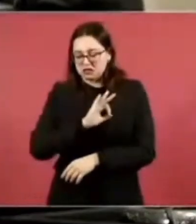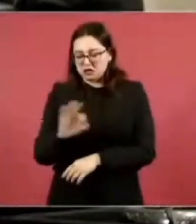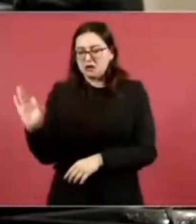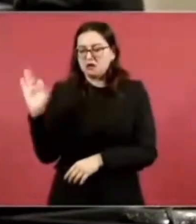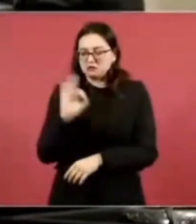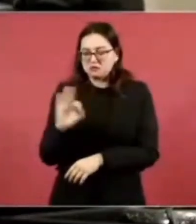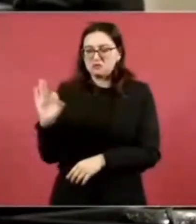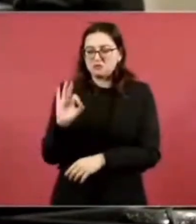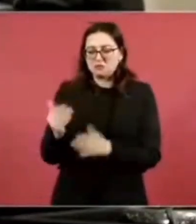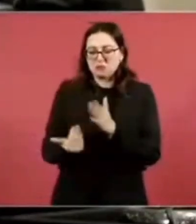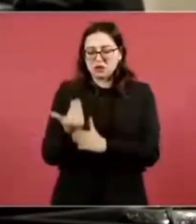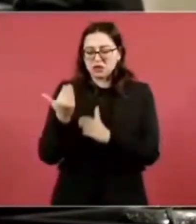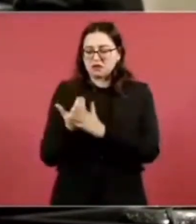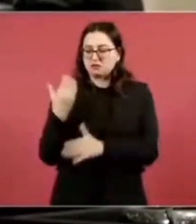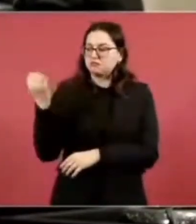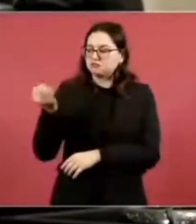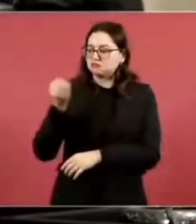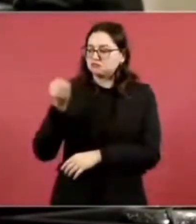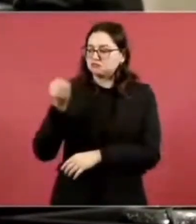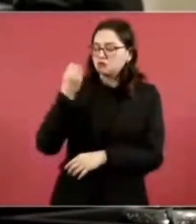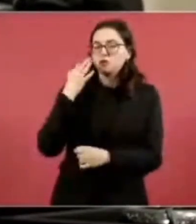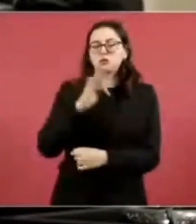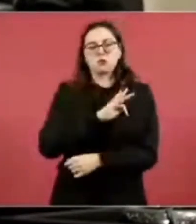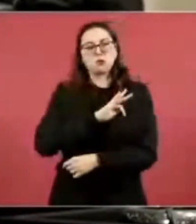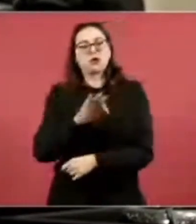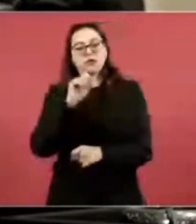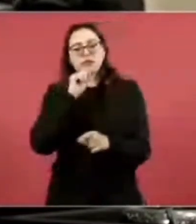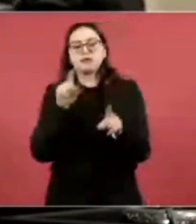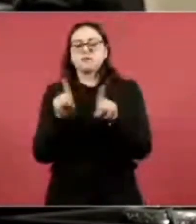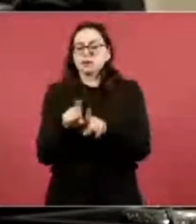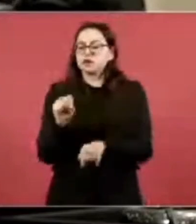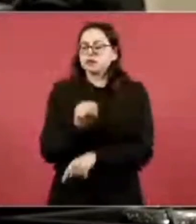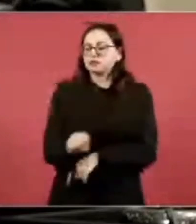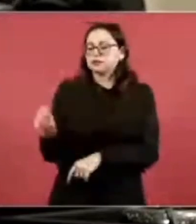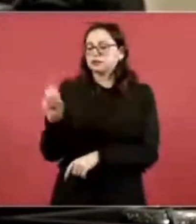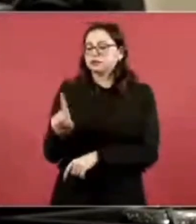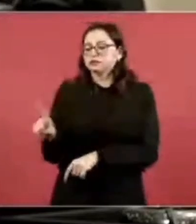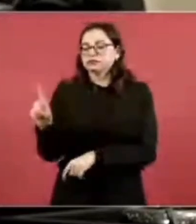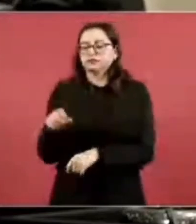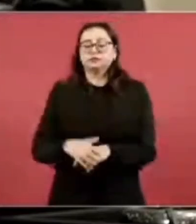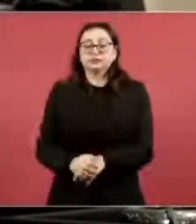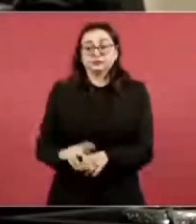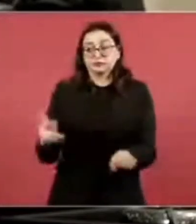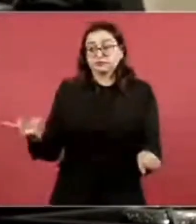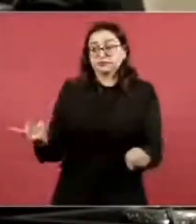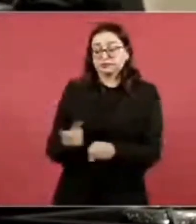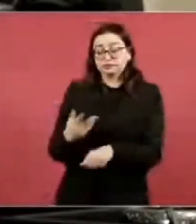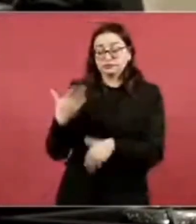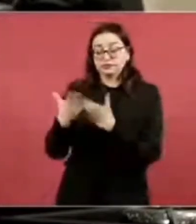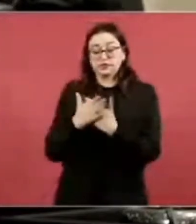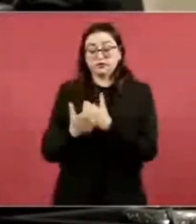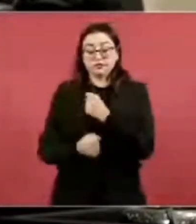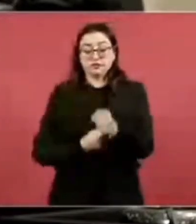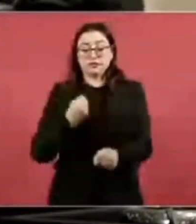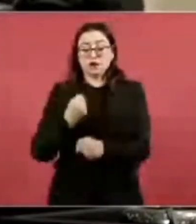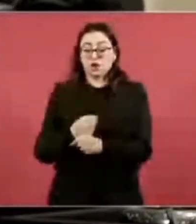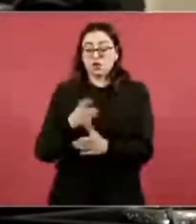Presidente, se aproxima el 2024 y ante la erupción de campañas negras